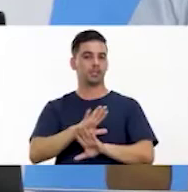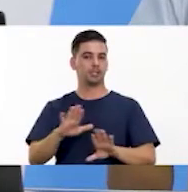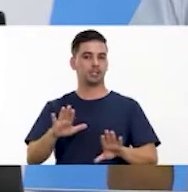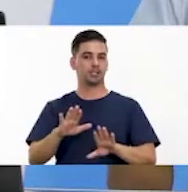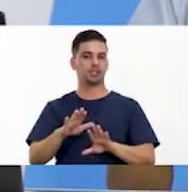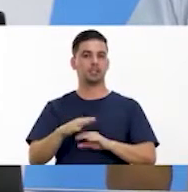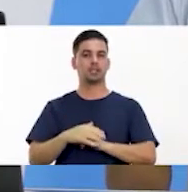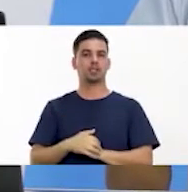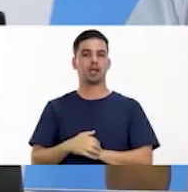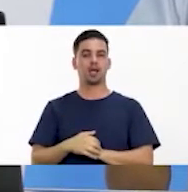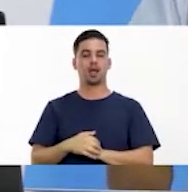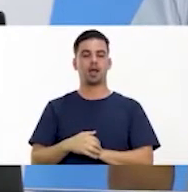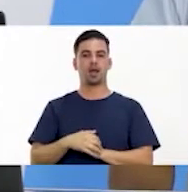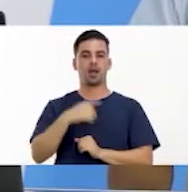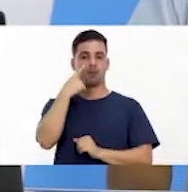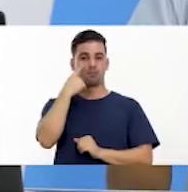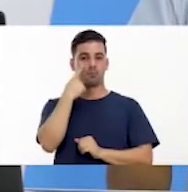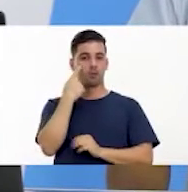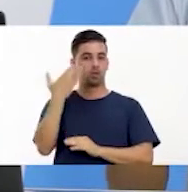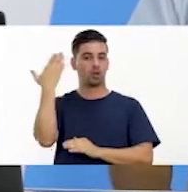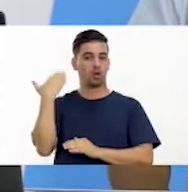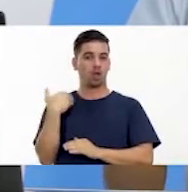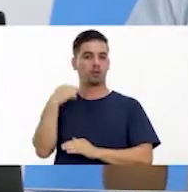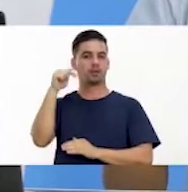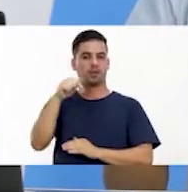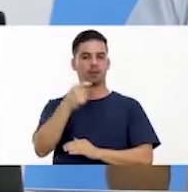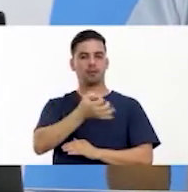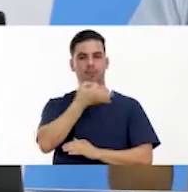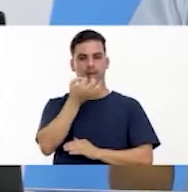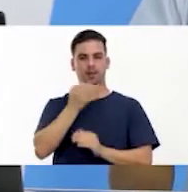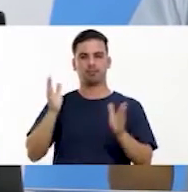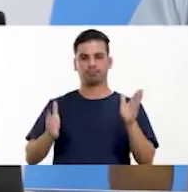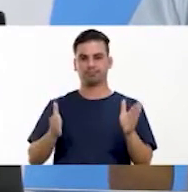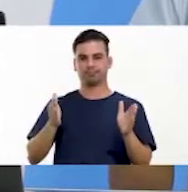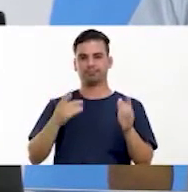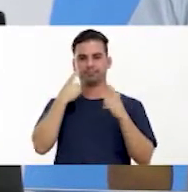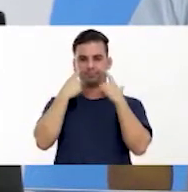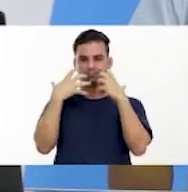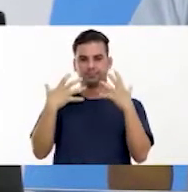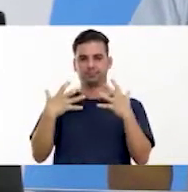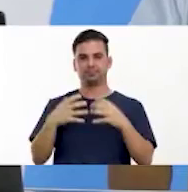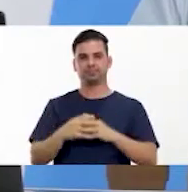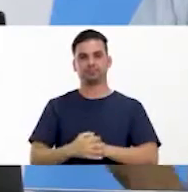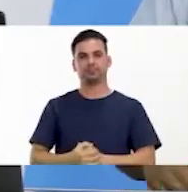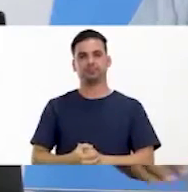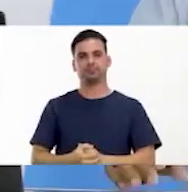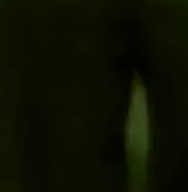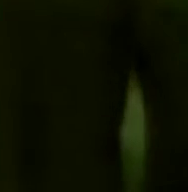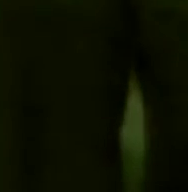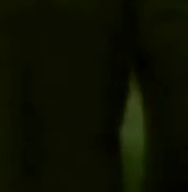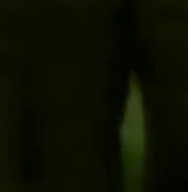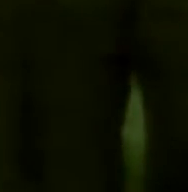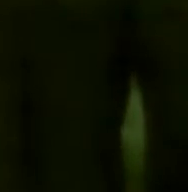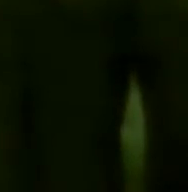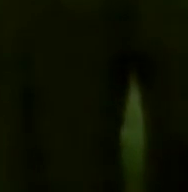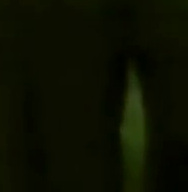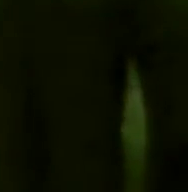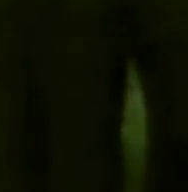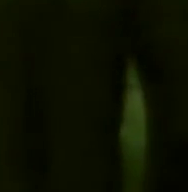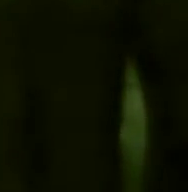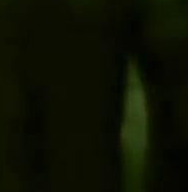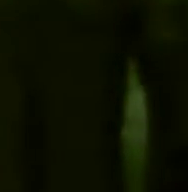viendo en otros momentos, y que aborda esta etapa de una manera muy clara. Entre tanto,